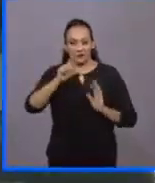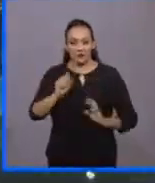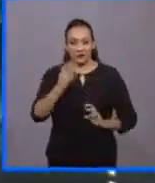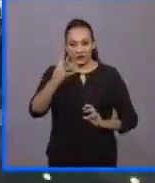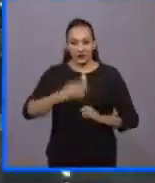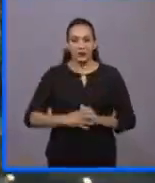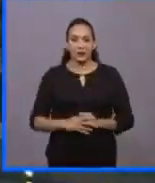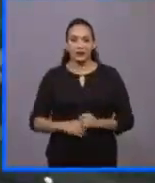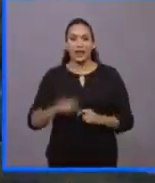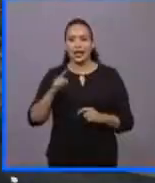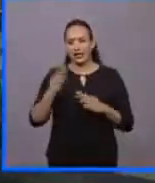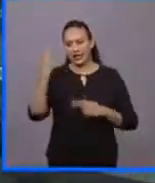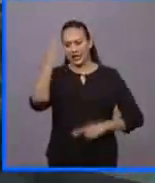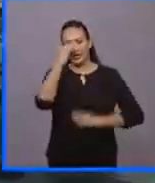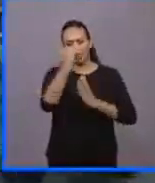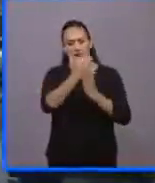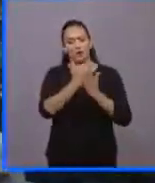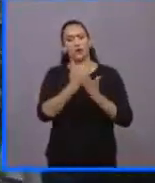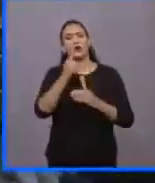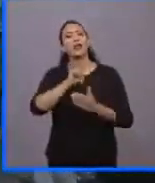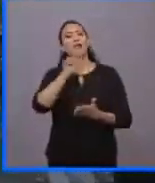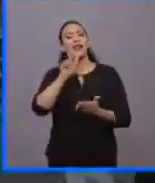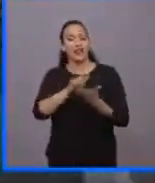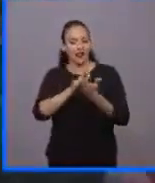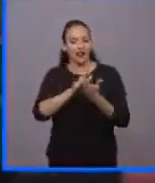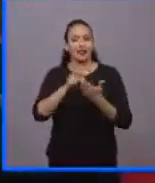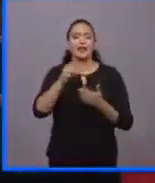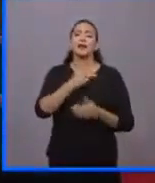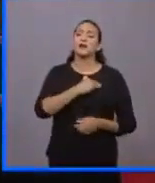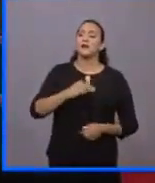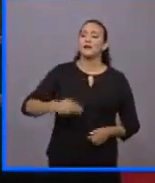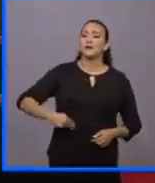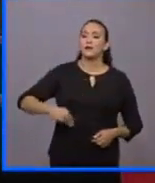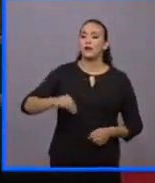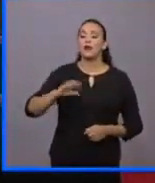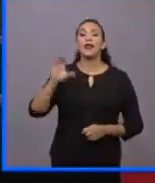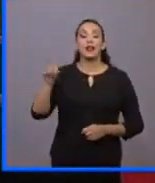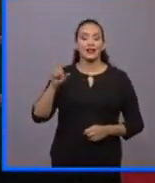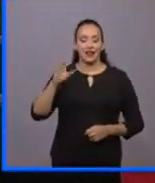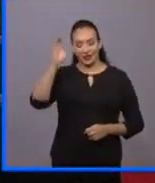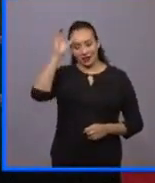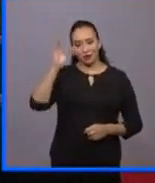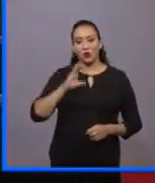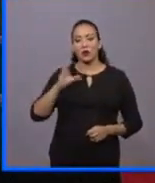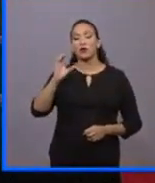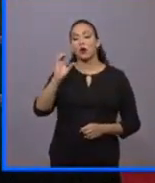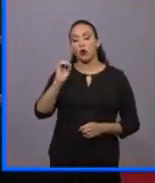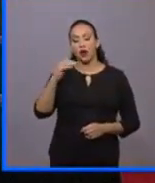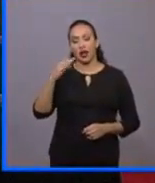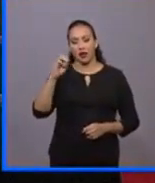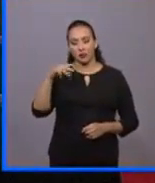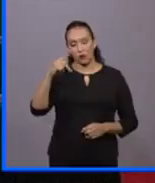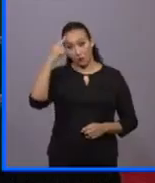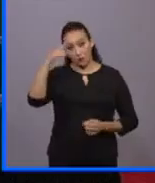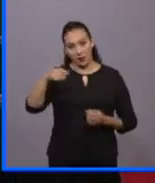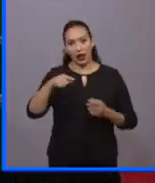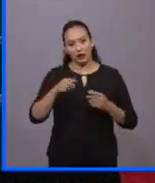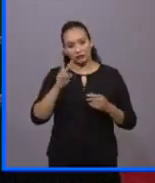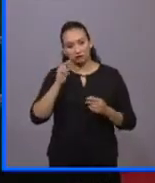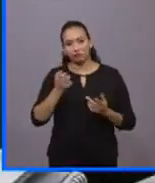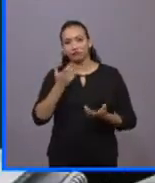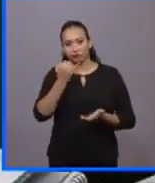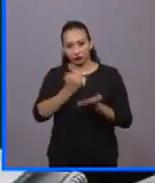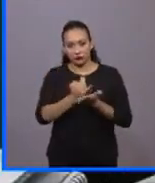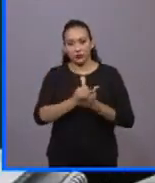76/2024, en la que invalidó una disposición de la Ley de Ingresos del municipio de Ocampo, Coahuila, para el ejercicio fiscal